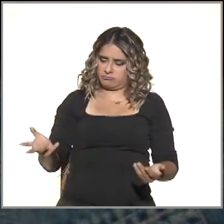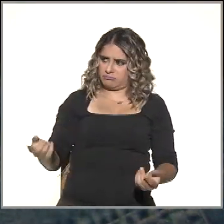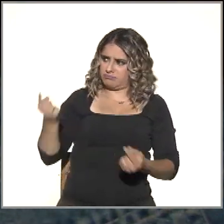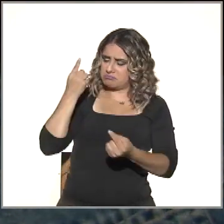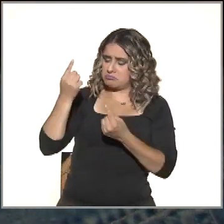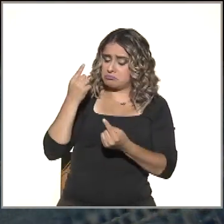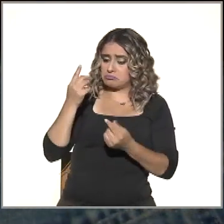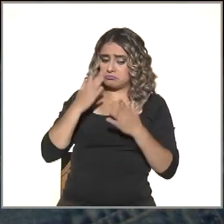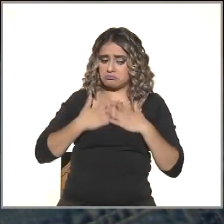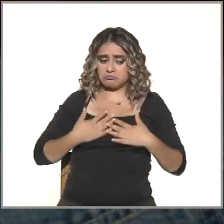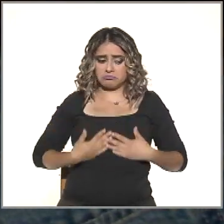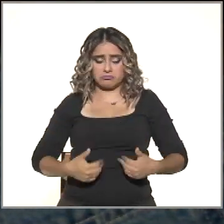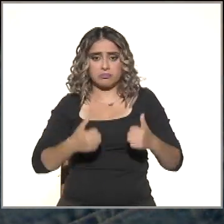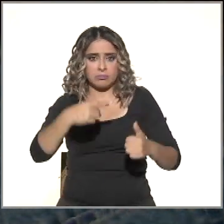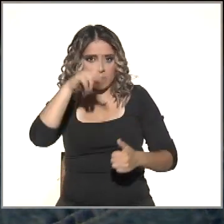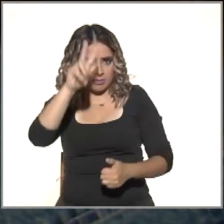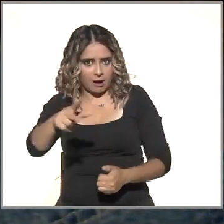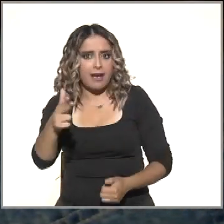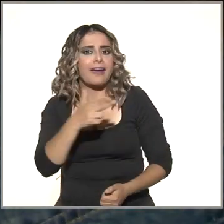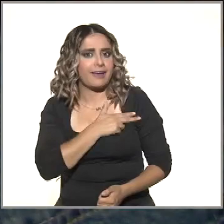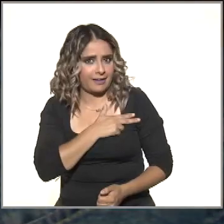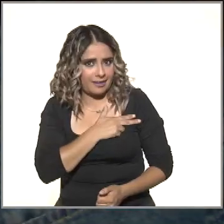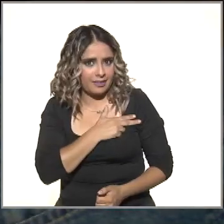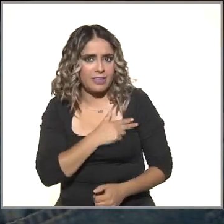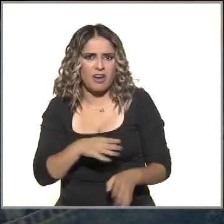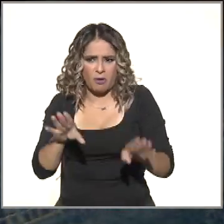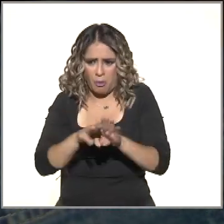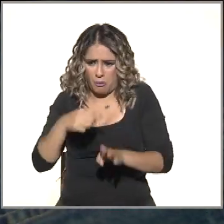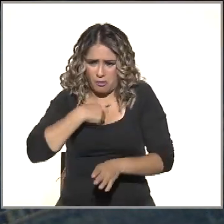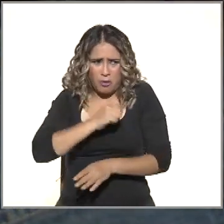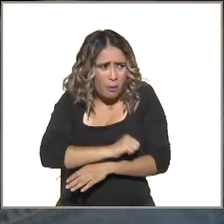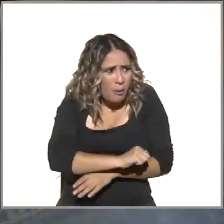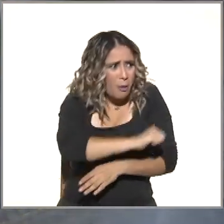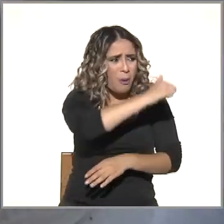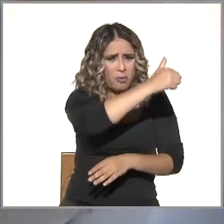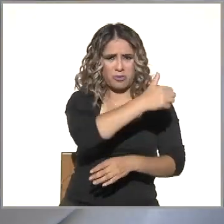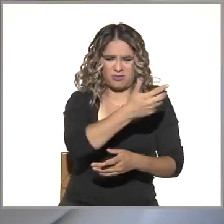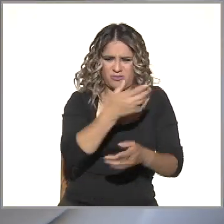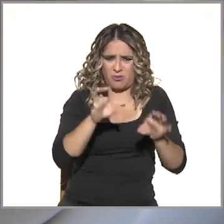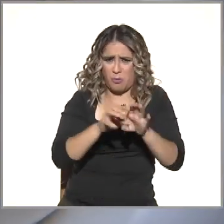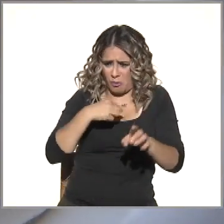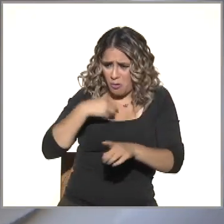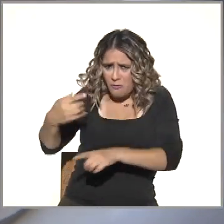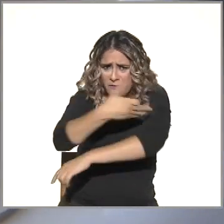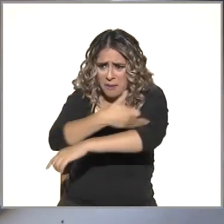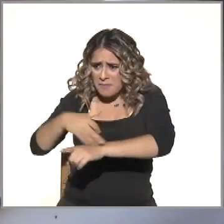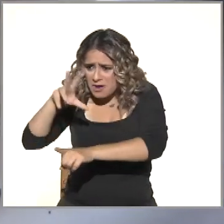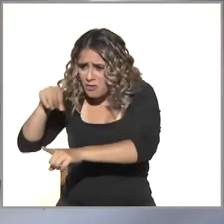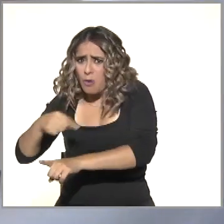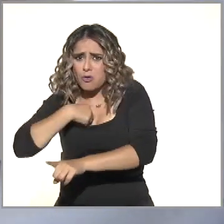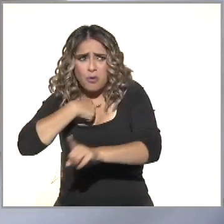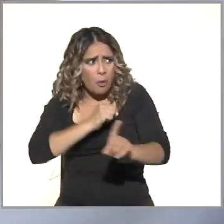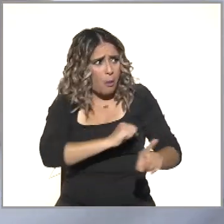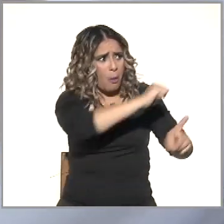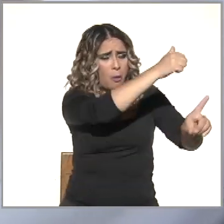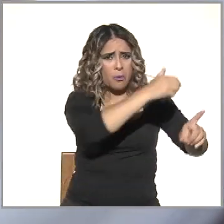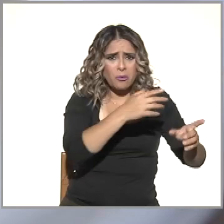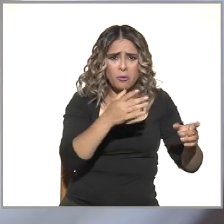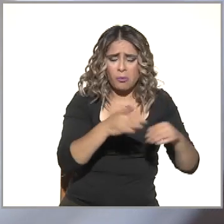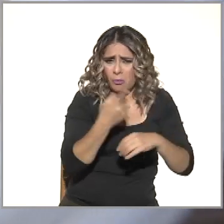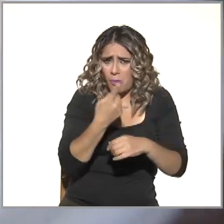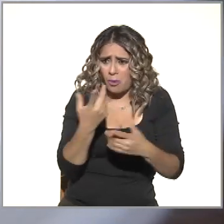significaba, pero es muy fuerte. ¿Cómo que eres harina de otro costal? ¿Qué acaso yo no formaba parte de ese clan o de ese